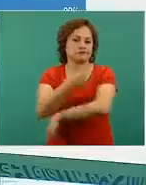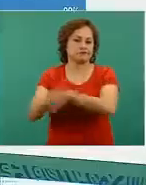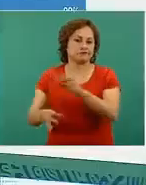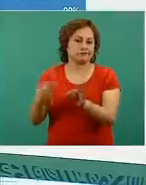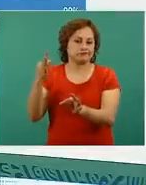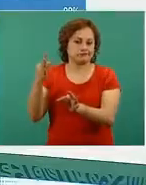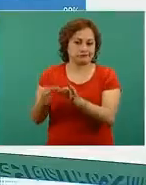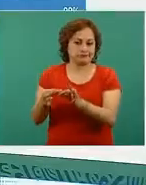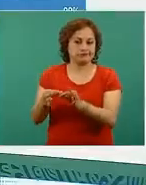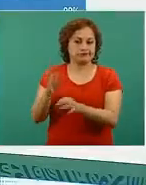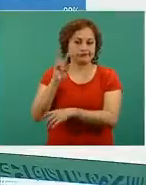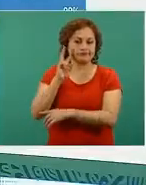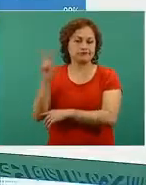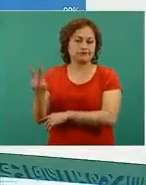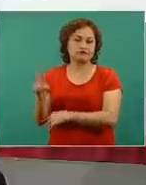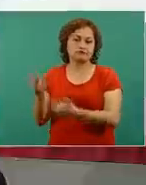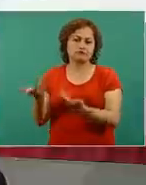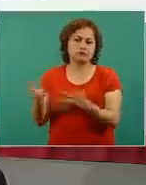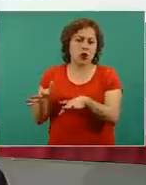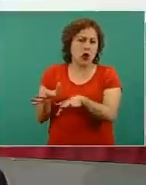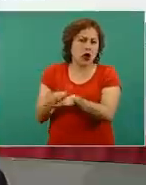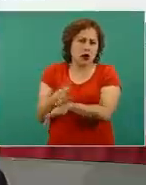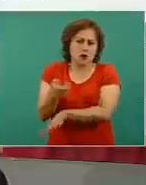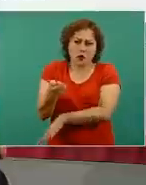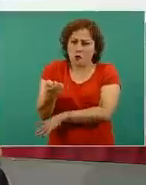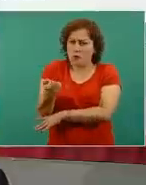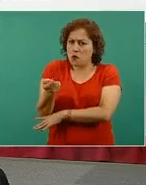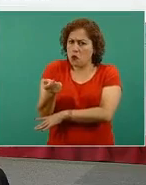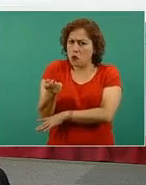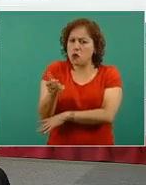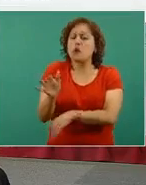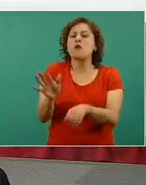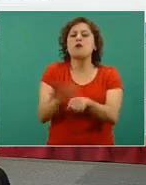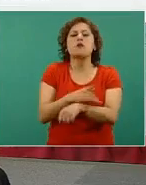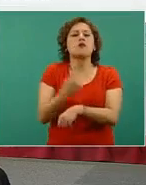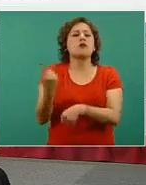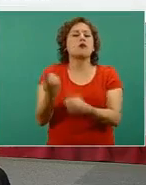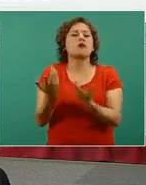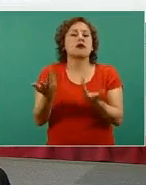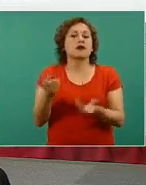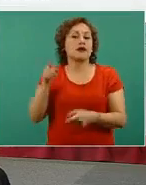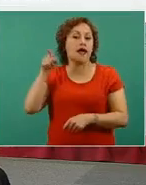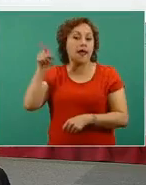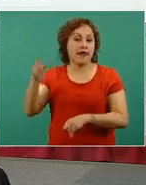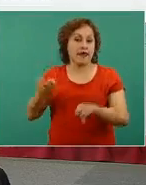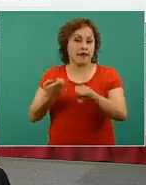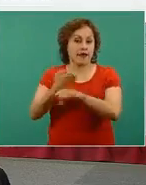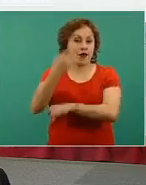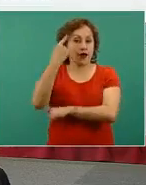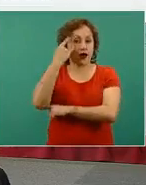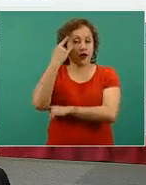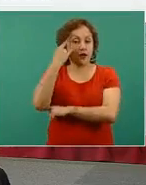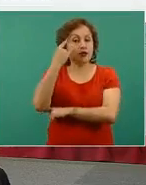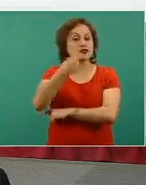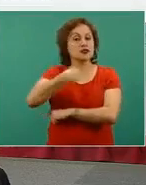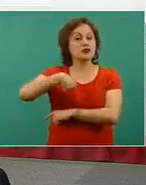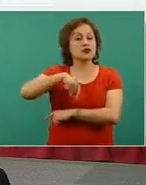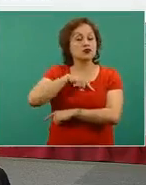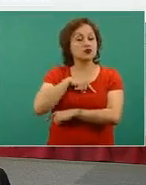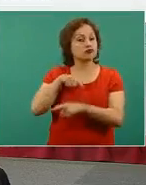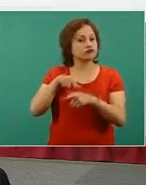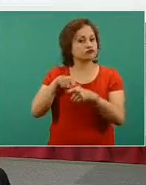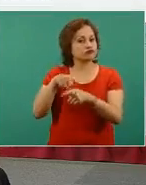Números han cambiado nada a lo largo de las últimas semanas, porque en Campeche lo que seguimos haciendo es vacunando